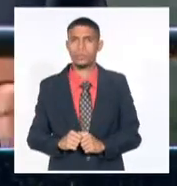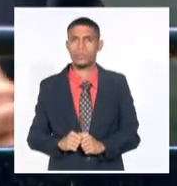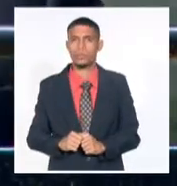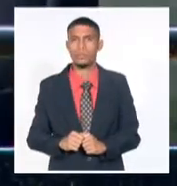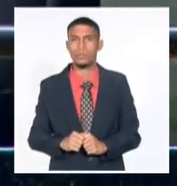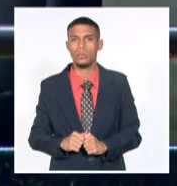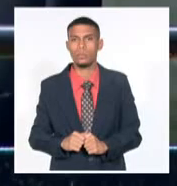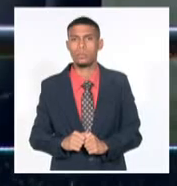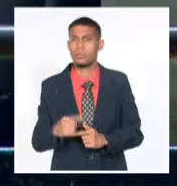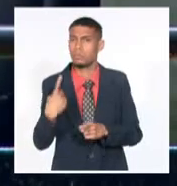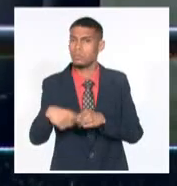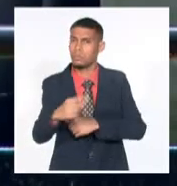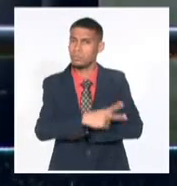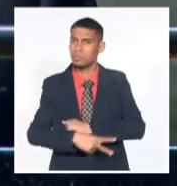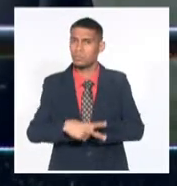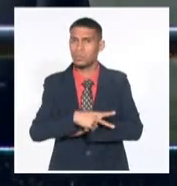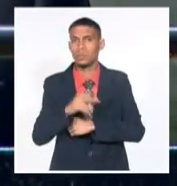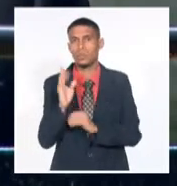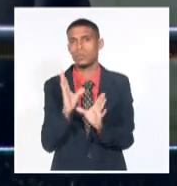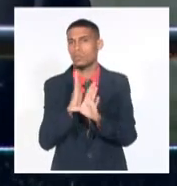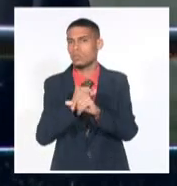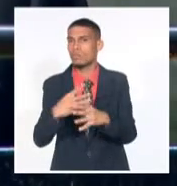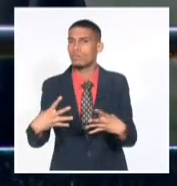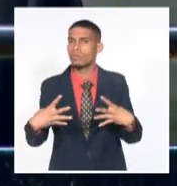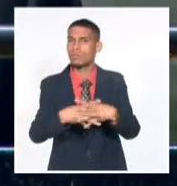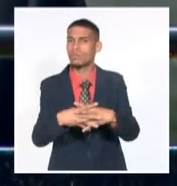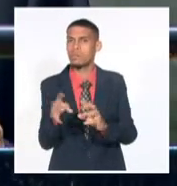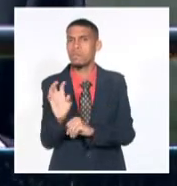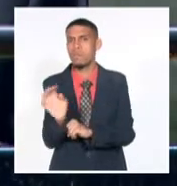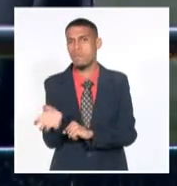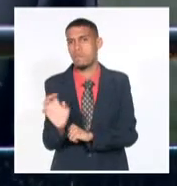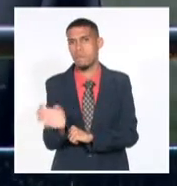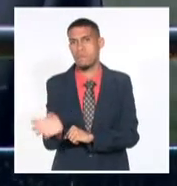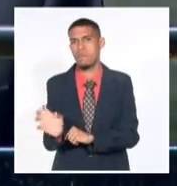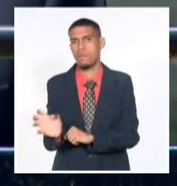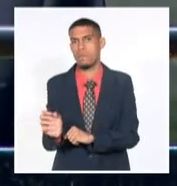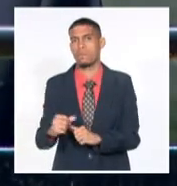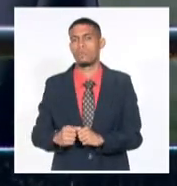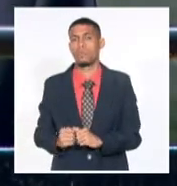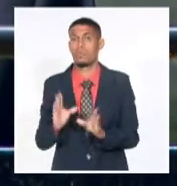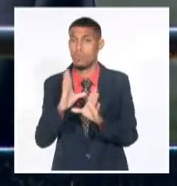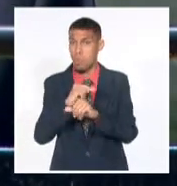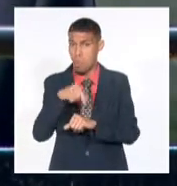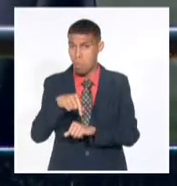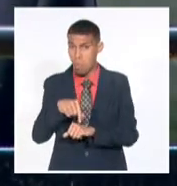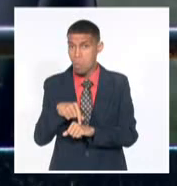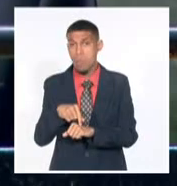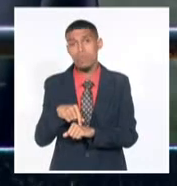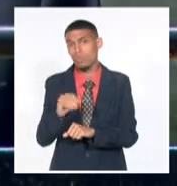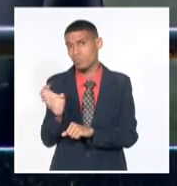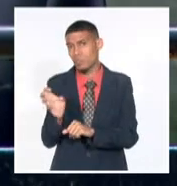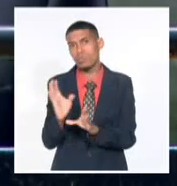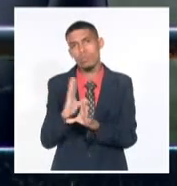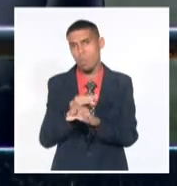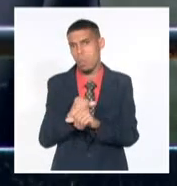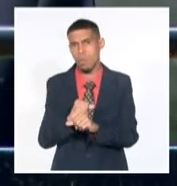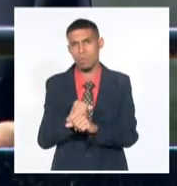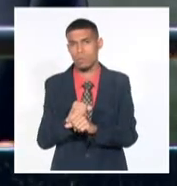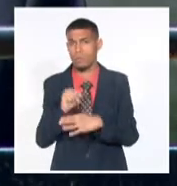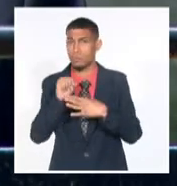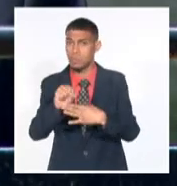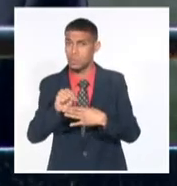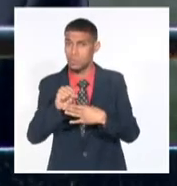han perdido la relación con sus bancos tradicionales y no tienen hoy cuentas bancarias ni